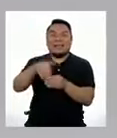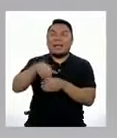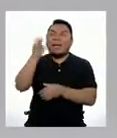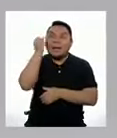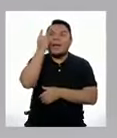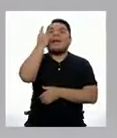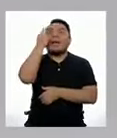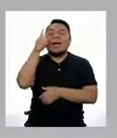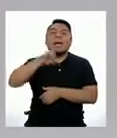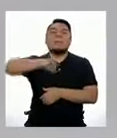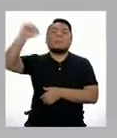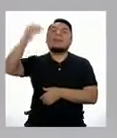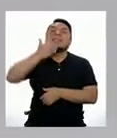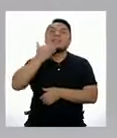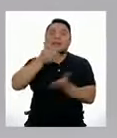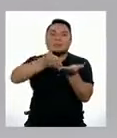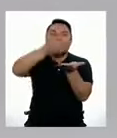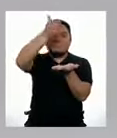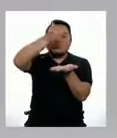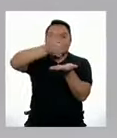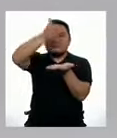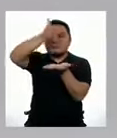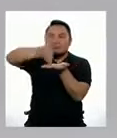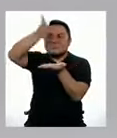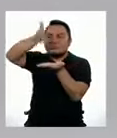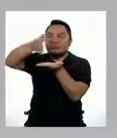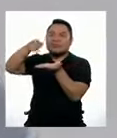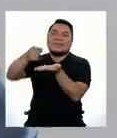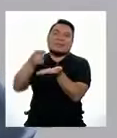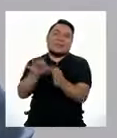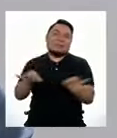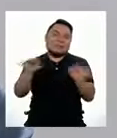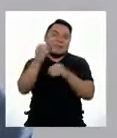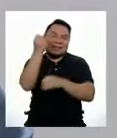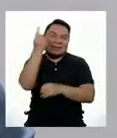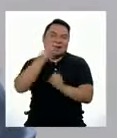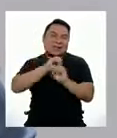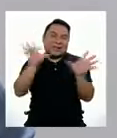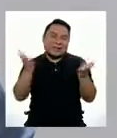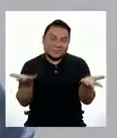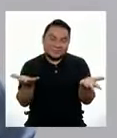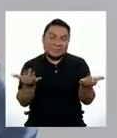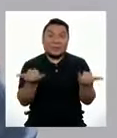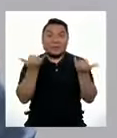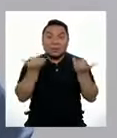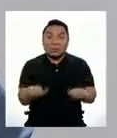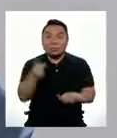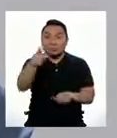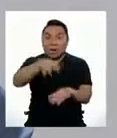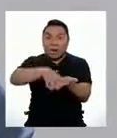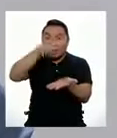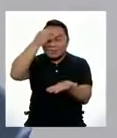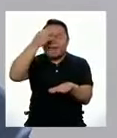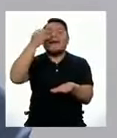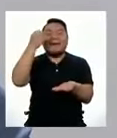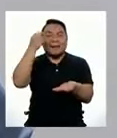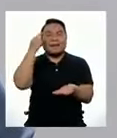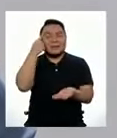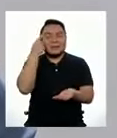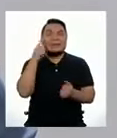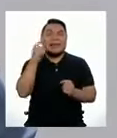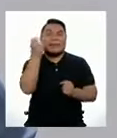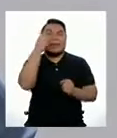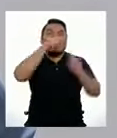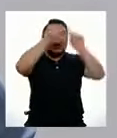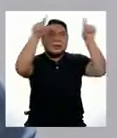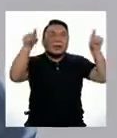de entender muchos de esos gráficos sin ningún problema. Con todo lo aprendido hoy, vas a poder entender